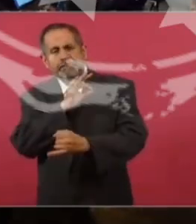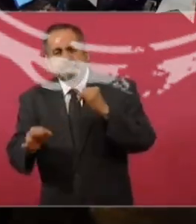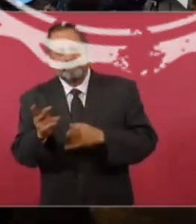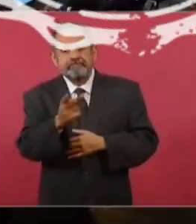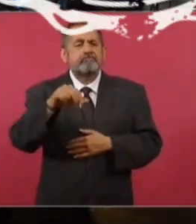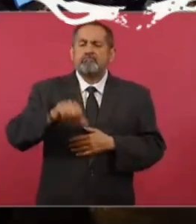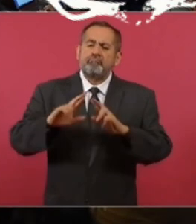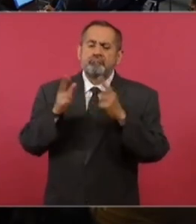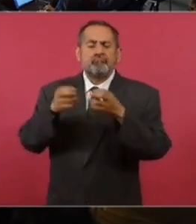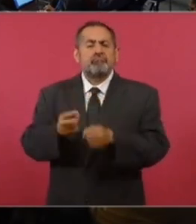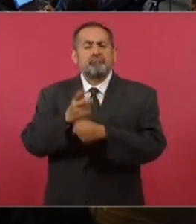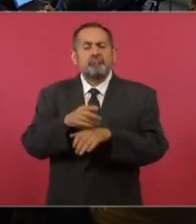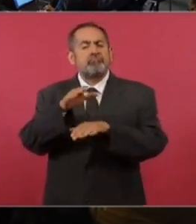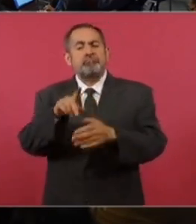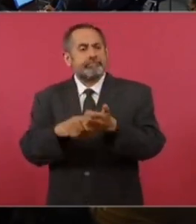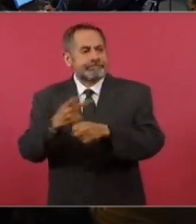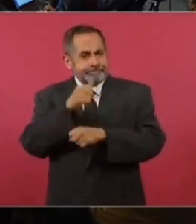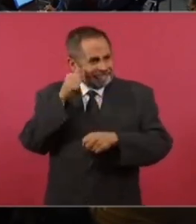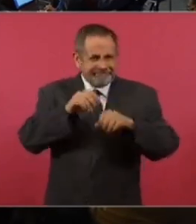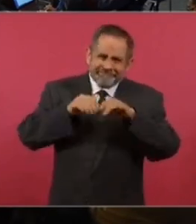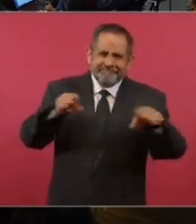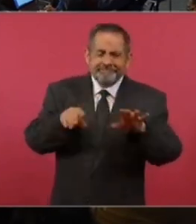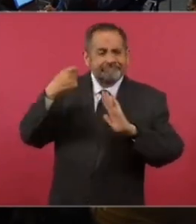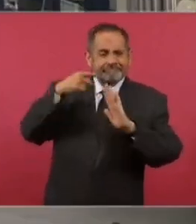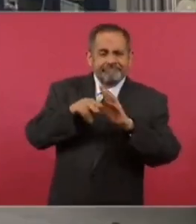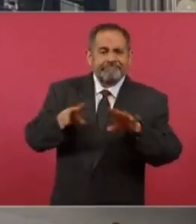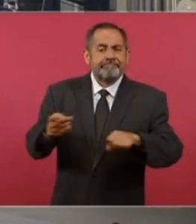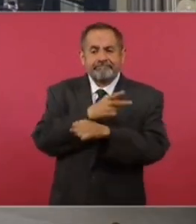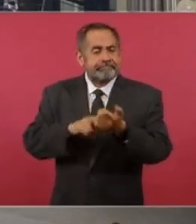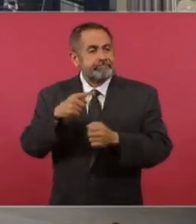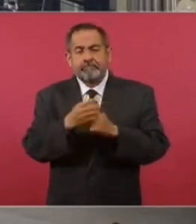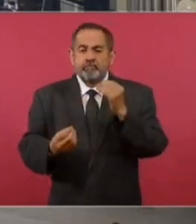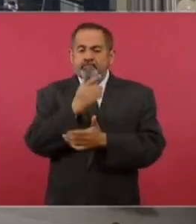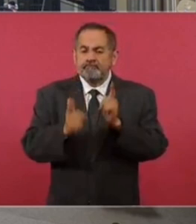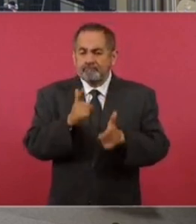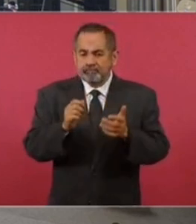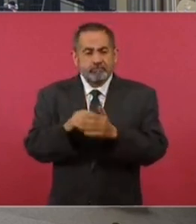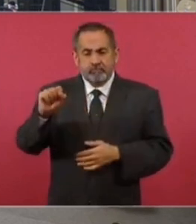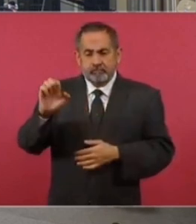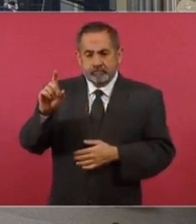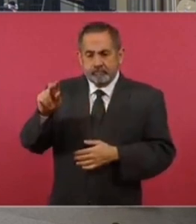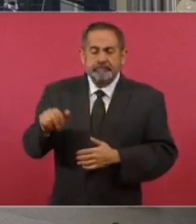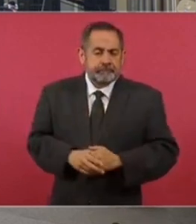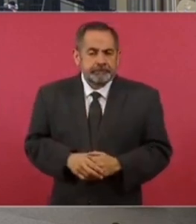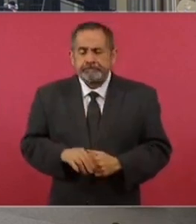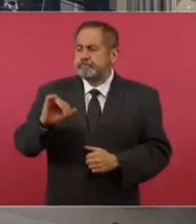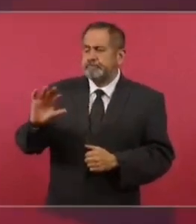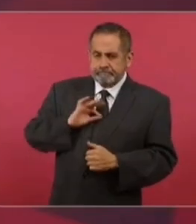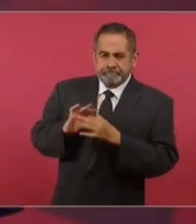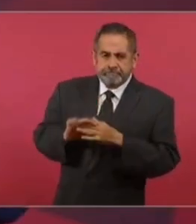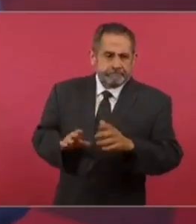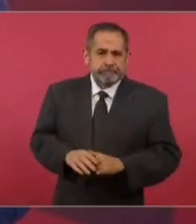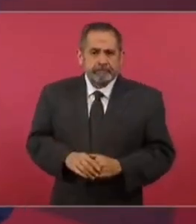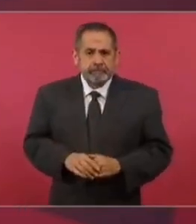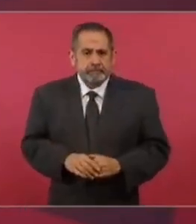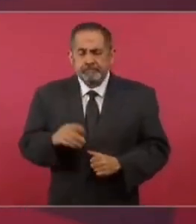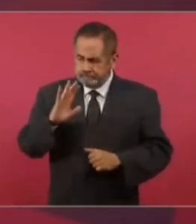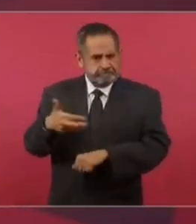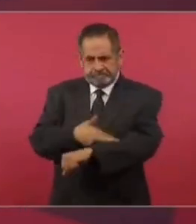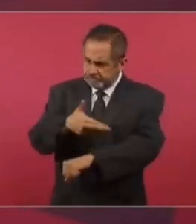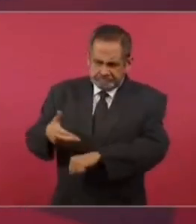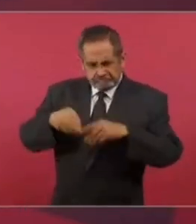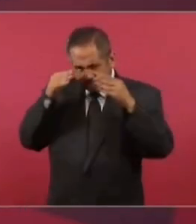Le dieron hoy en la reunión de gabinete de seguridad sobre lo que vimos ayer, el video de lo que sucedió en Nuevo Laredo con la Serena. Sí, me informaron y ya se está